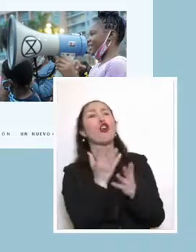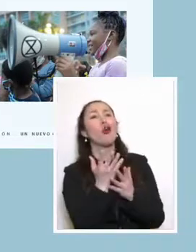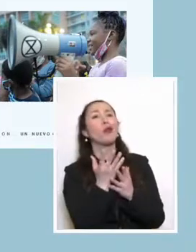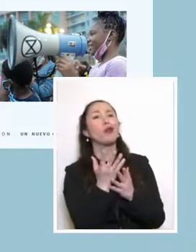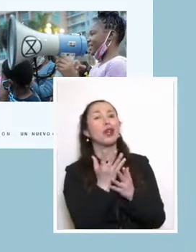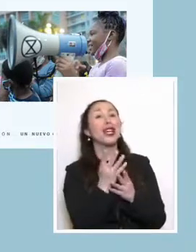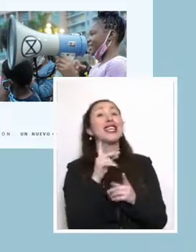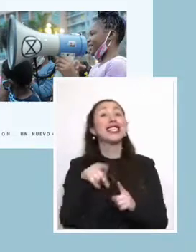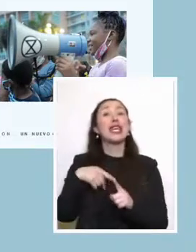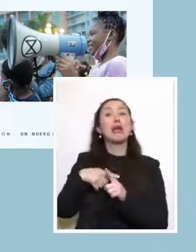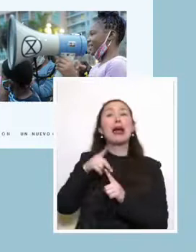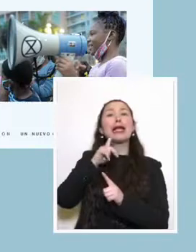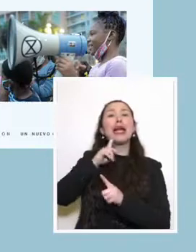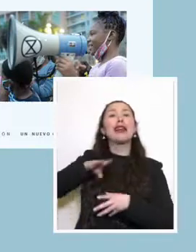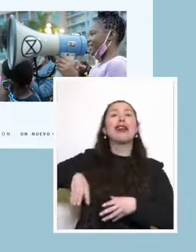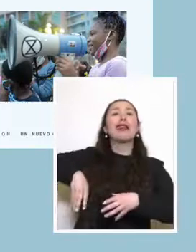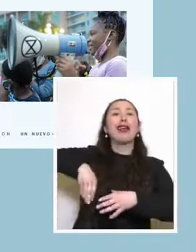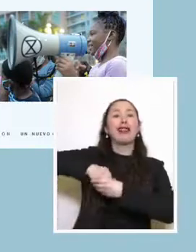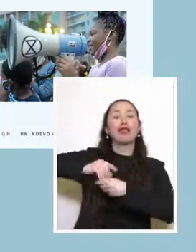esfuerzo colectivo.